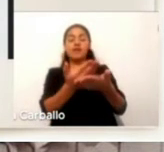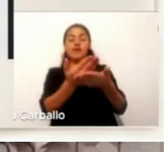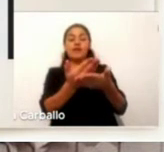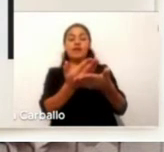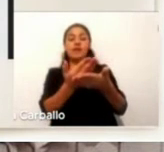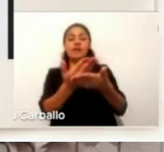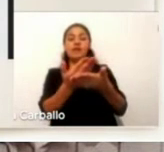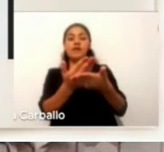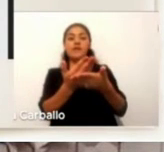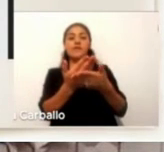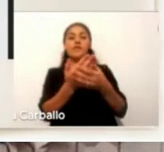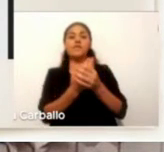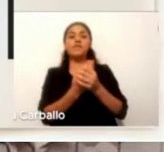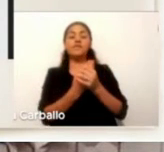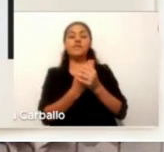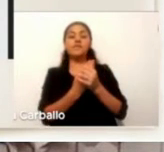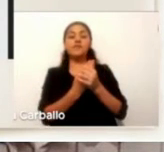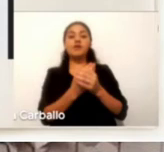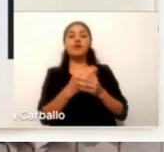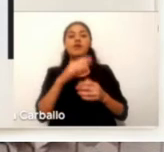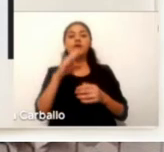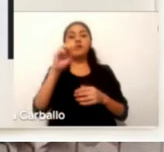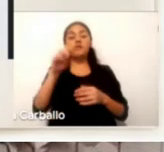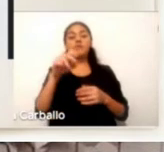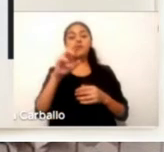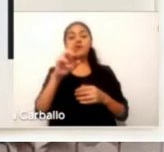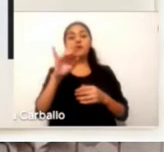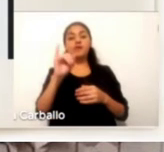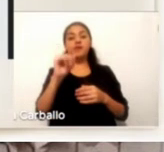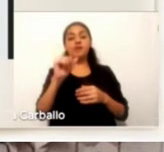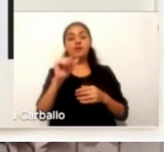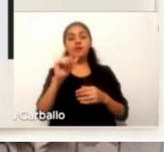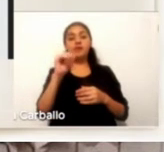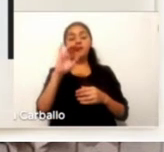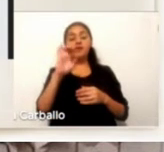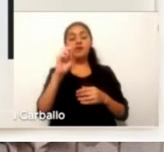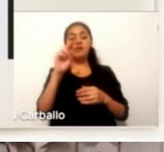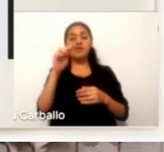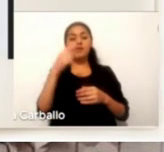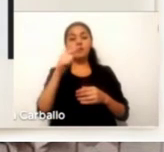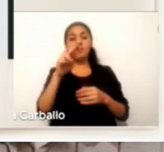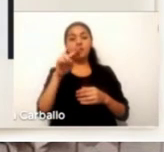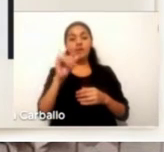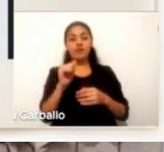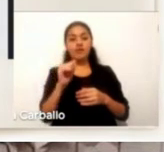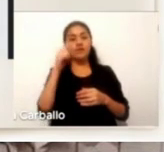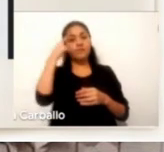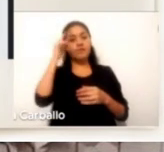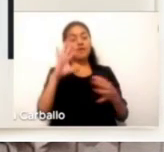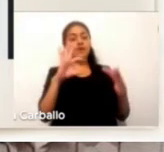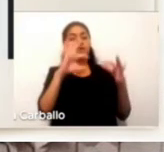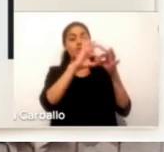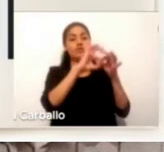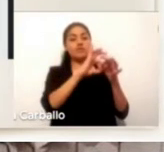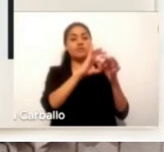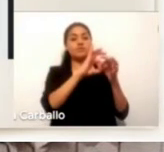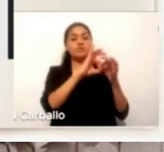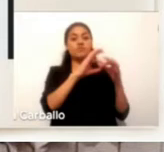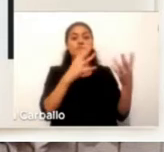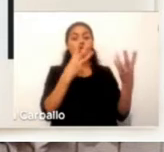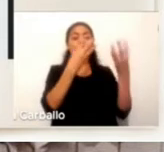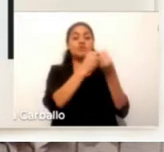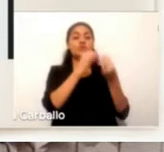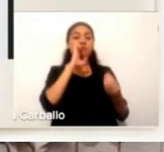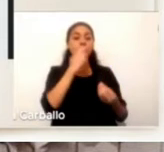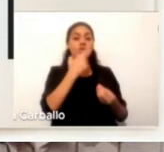a favor de María Eugenia Campos Galván, candidata electa postulada por la coalición Nos Une Chihuahua. Es la cuenta